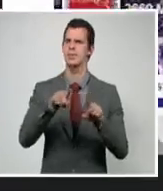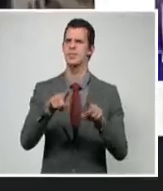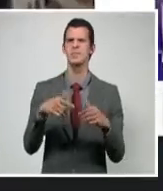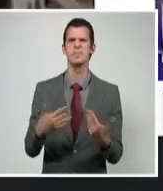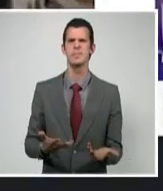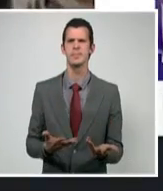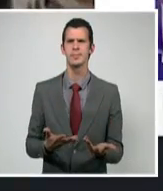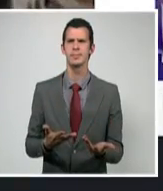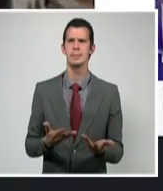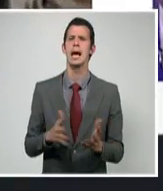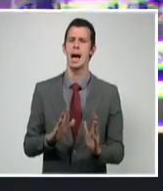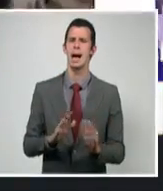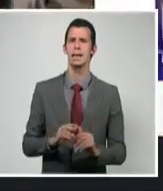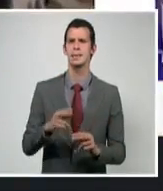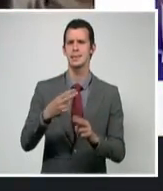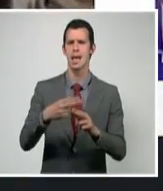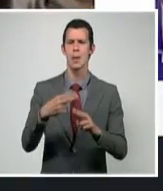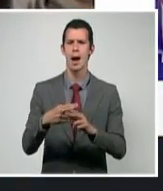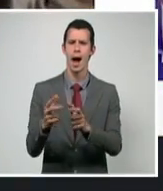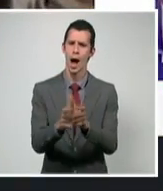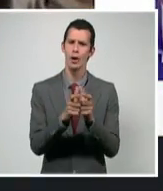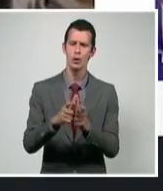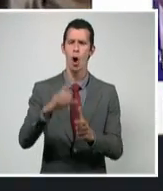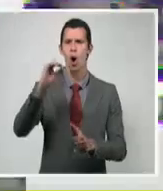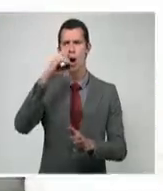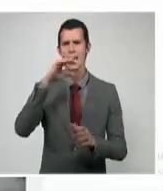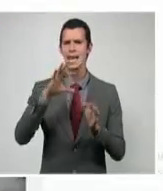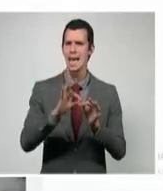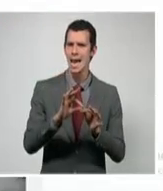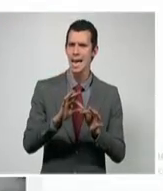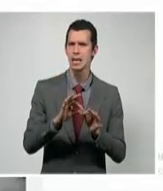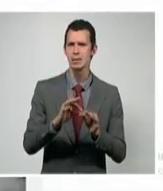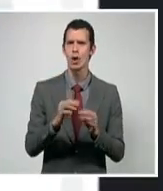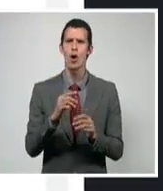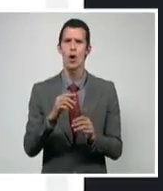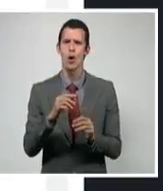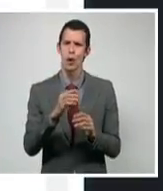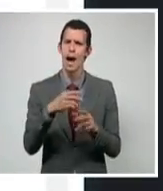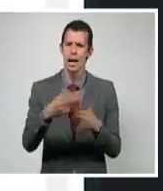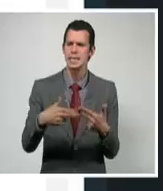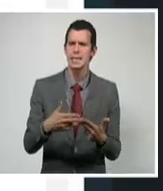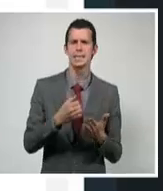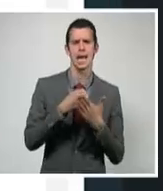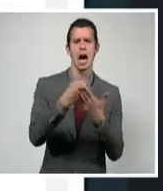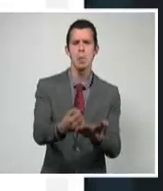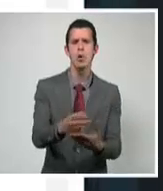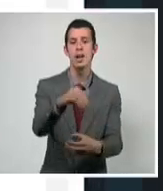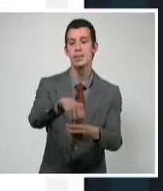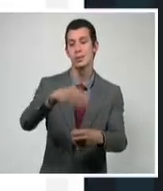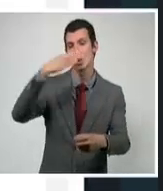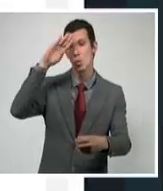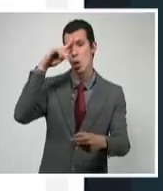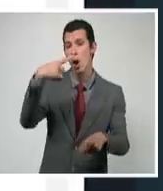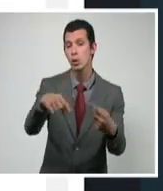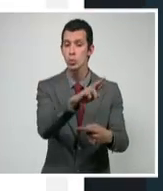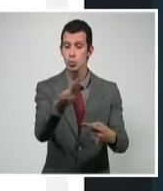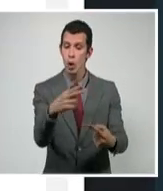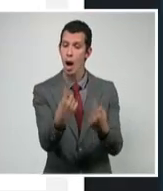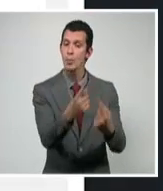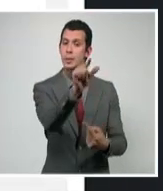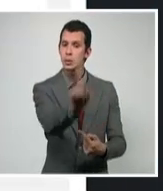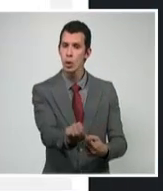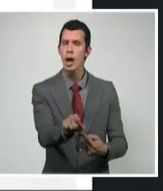Unidos brinda asesoría legal a contrarrevolucionarios que residen en la isla. Sin embargo, existen pruebas del financiamiento que Cubalex